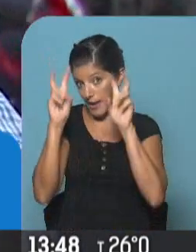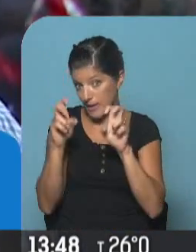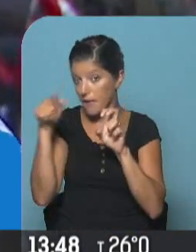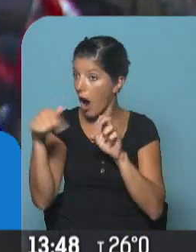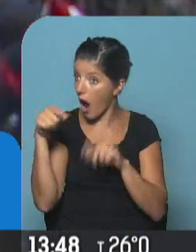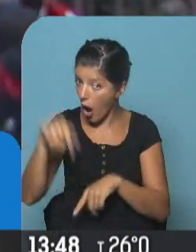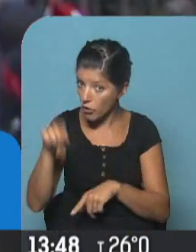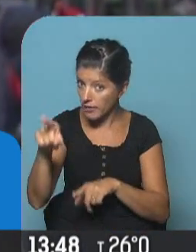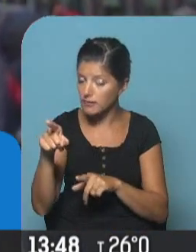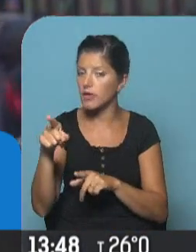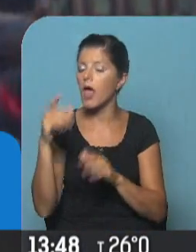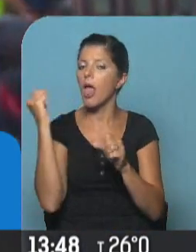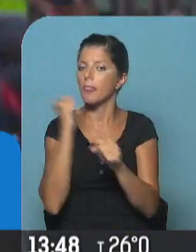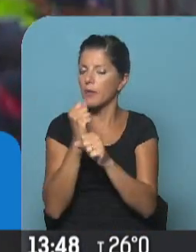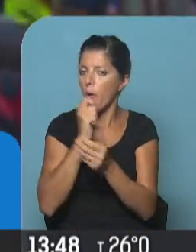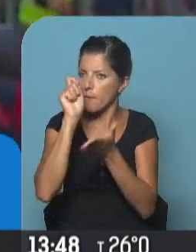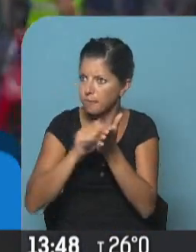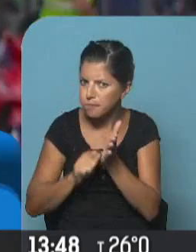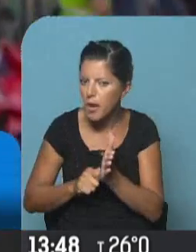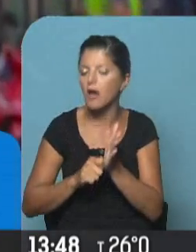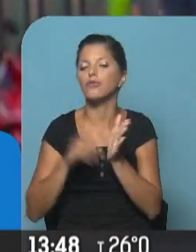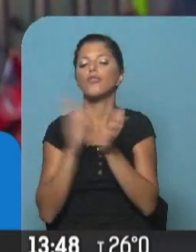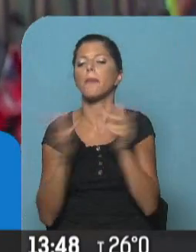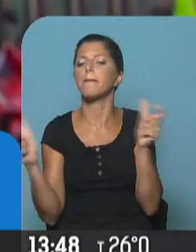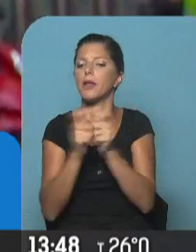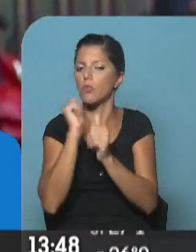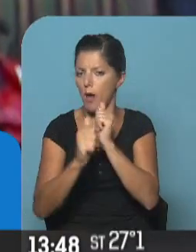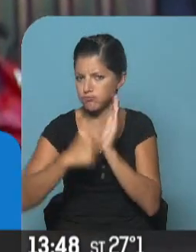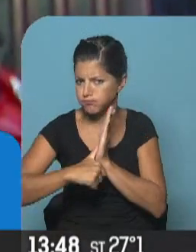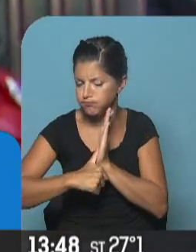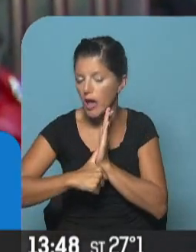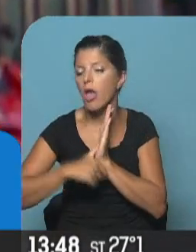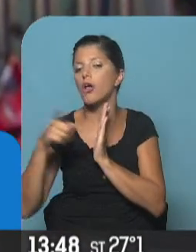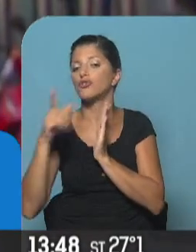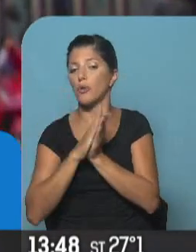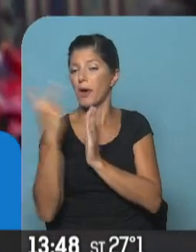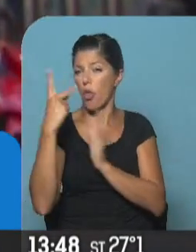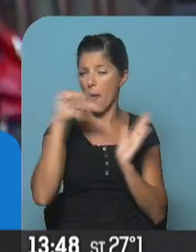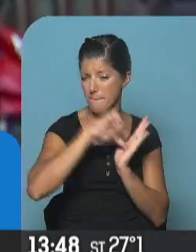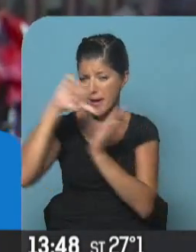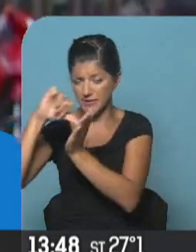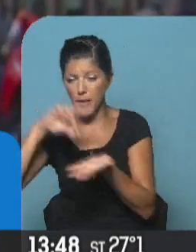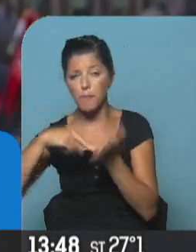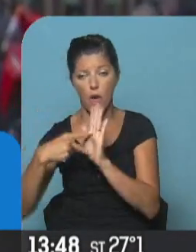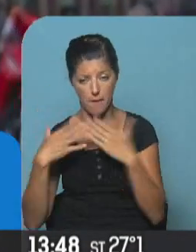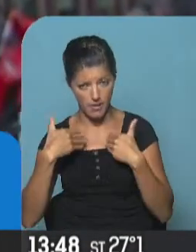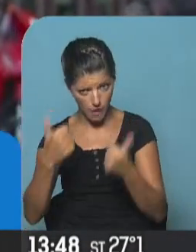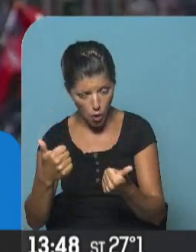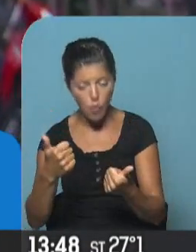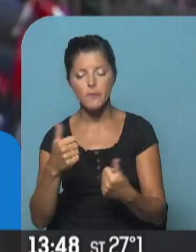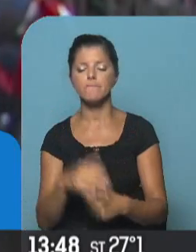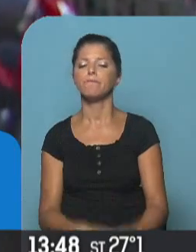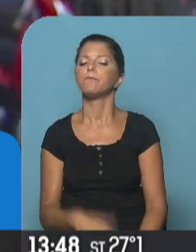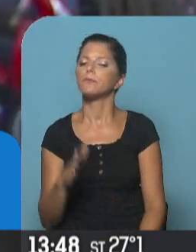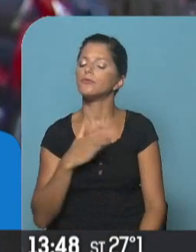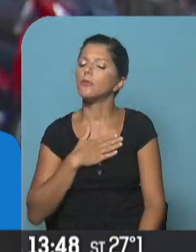un trabajo, un documental, un trabajo periodístico sobre la problemática de salud entre ambos países. ¿Y cómo ves este tema que se ha instalado